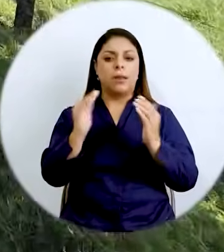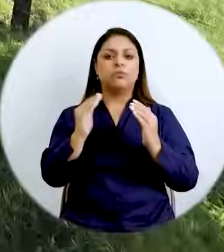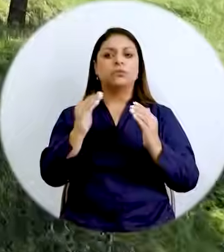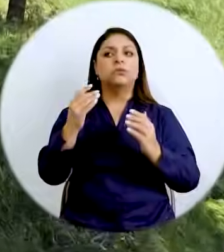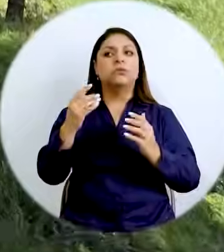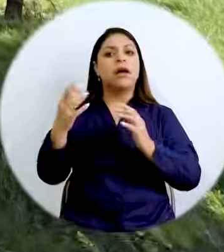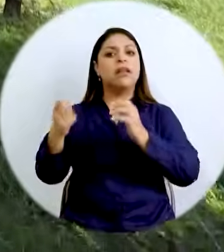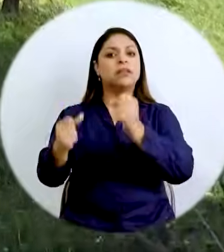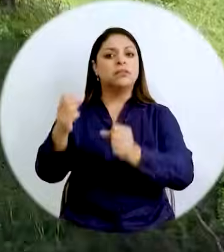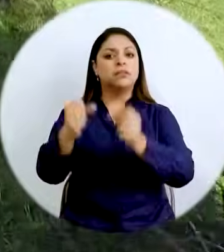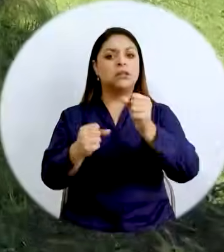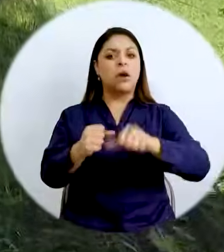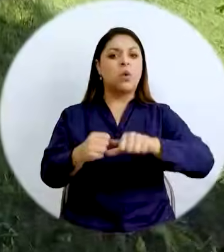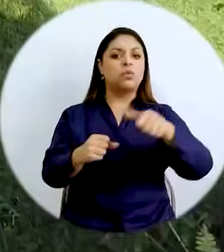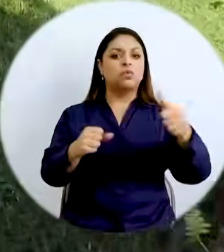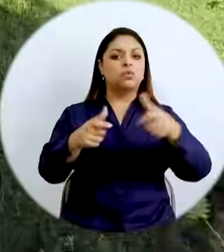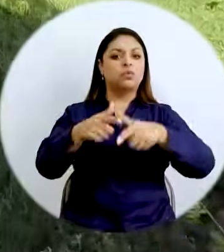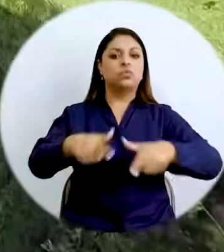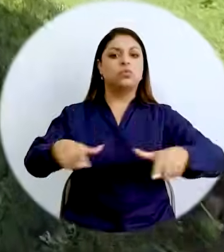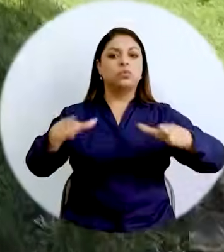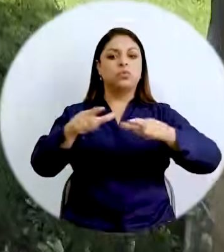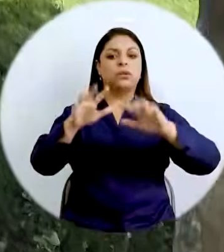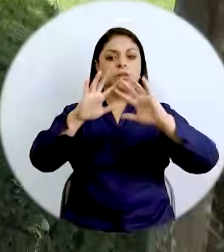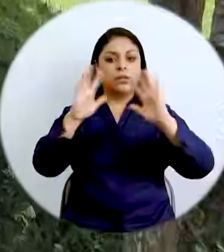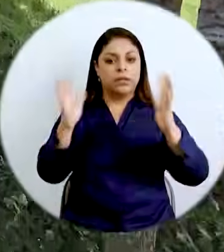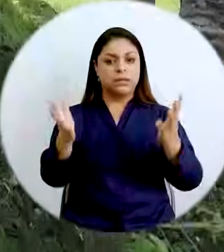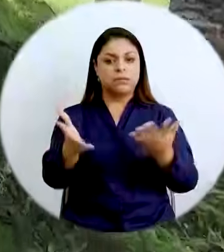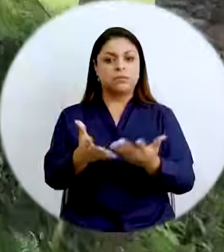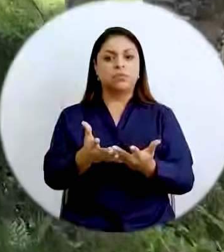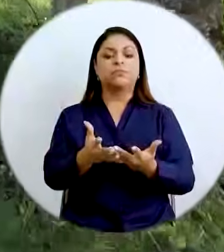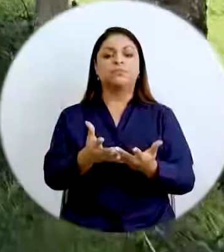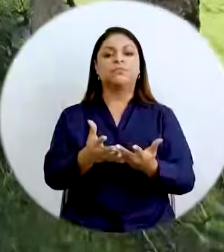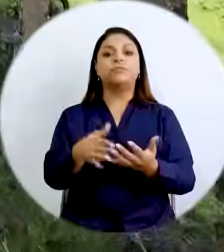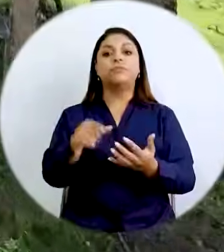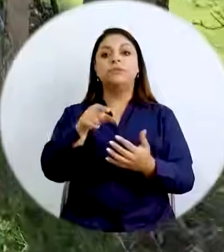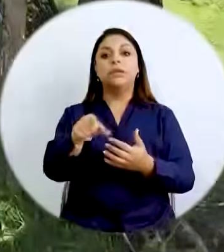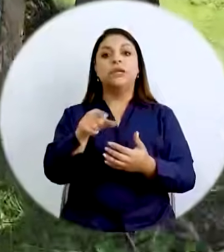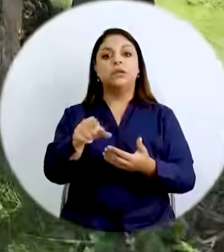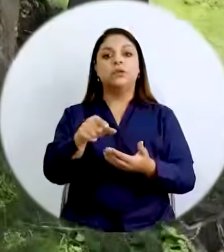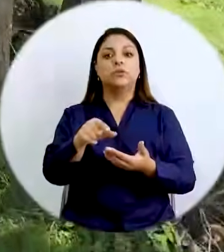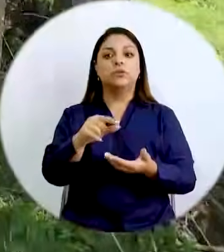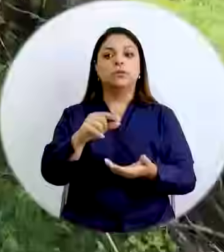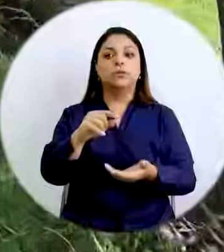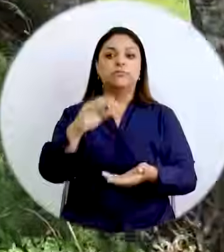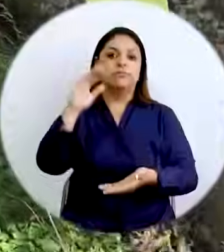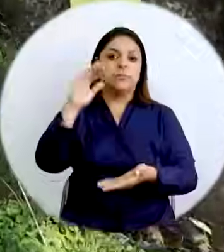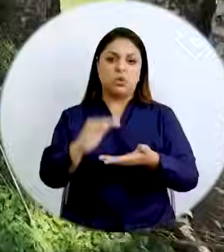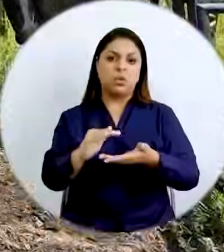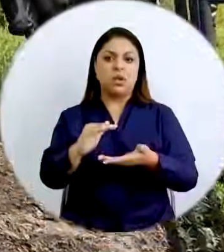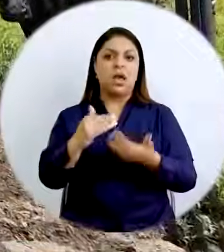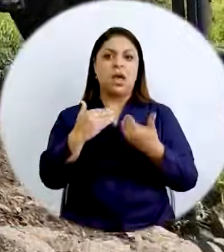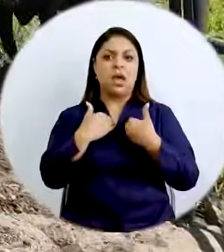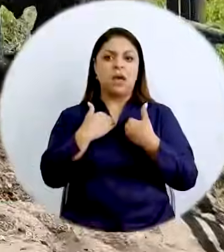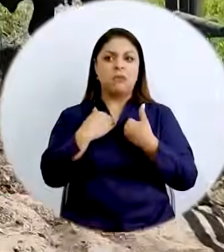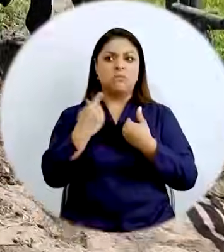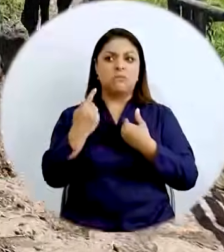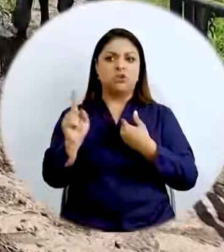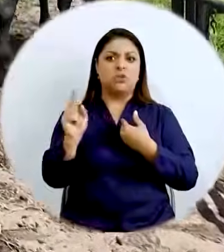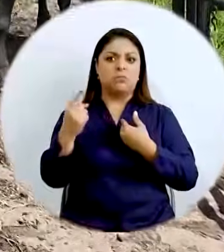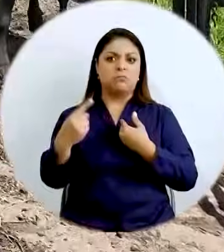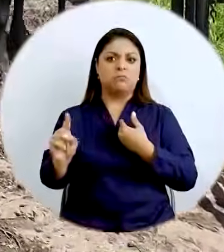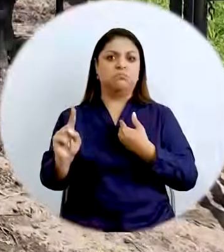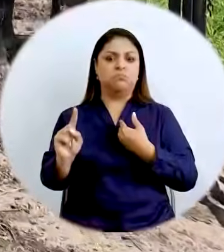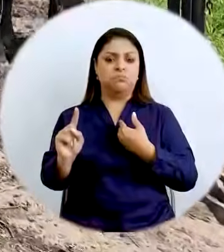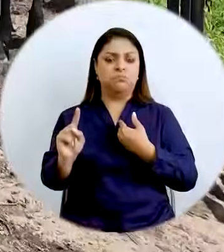lecherías de en otros lugares del mundo, pues es mucho menor, es decir, está mucho más atomizado, más diseminado el